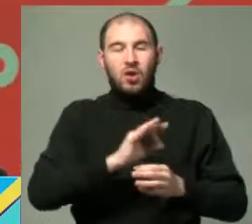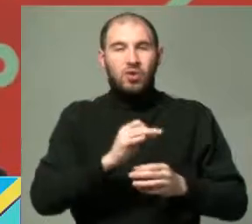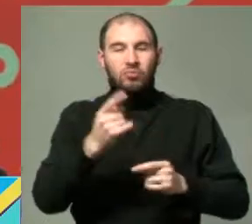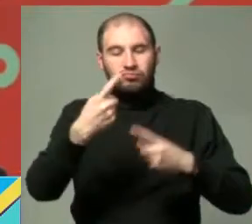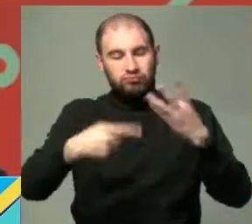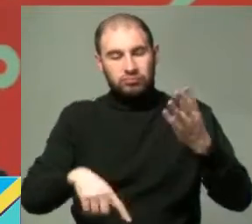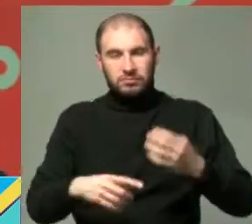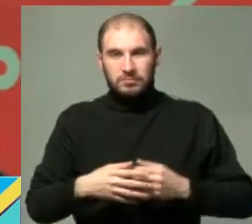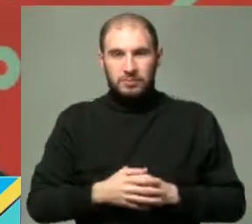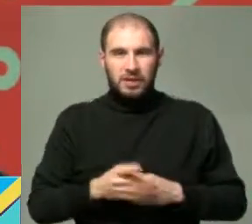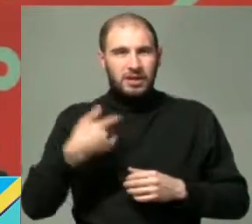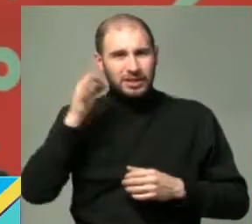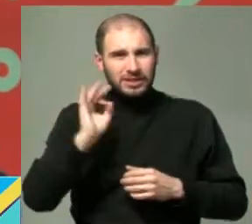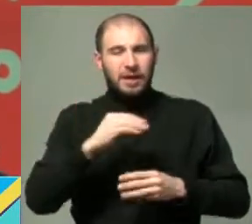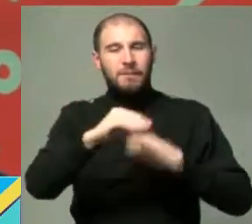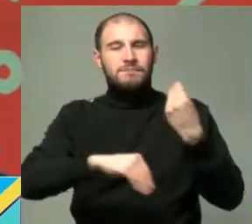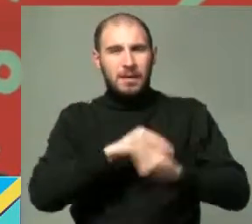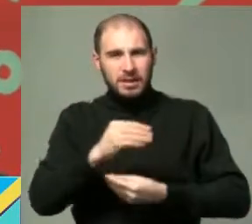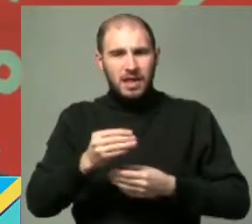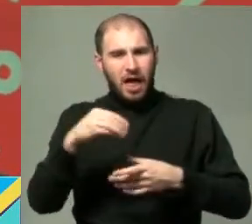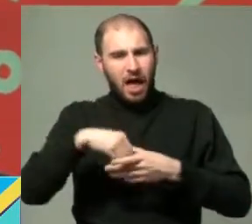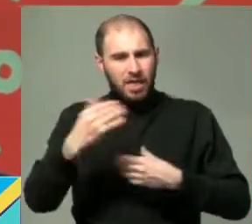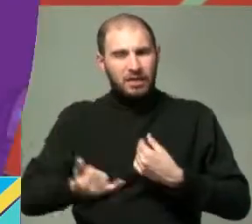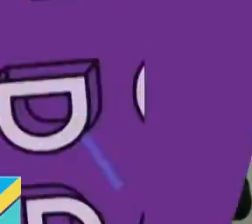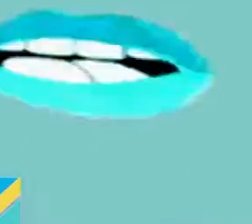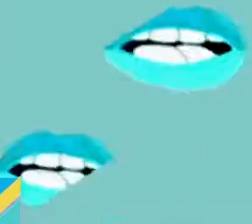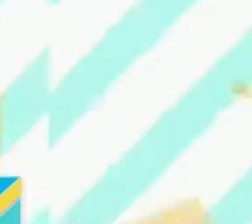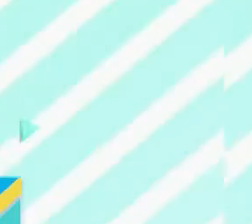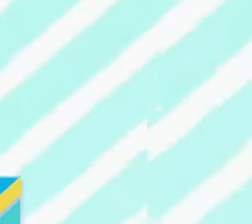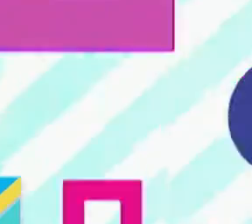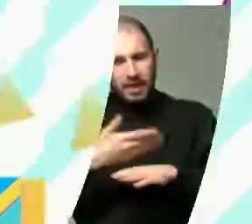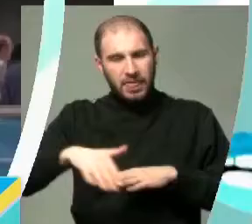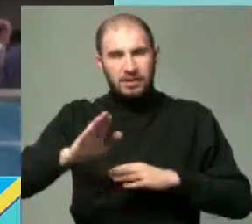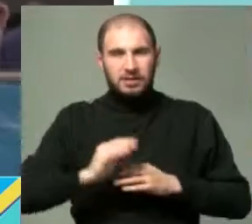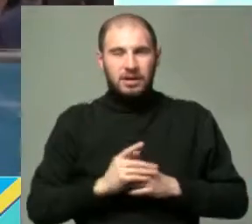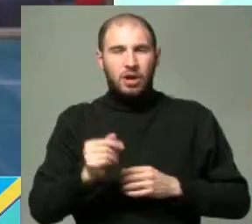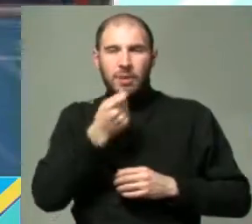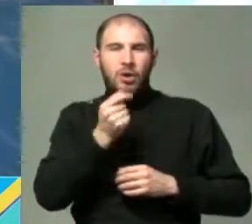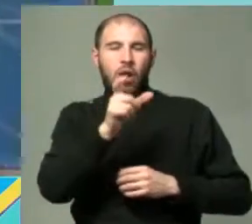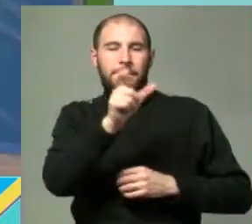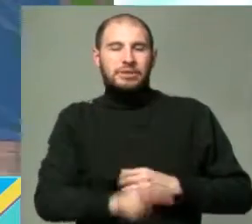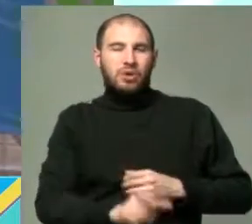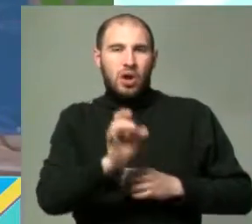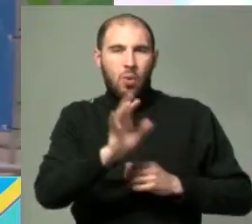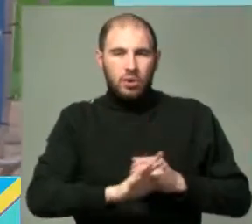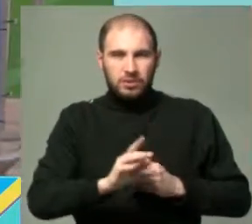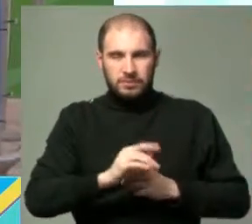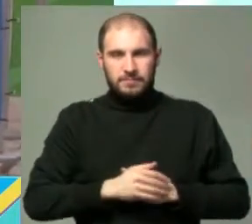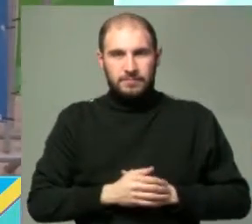situaciones, yo sé que es una familia lo que está atrás, yo sé que son proyectos de vida, o sea, no estamos hablando de personas. Por ahí a